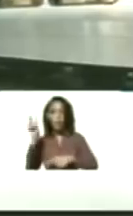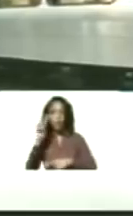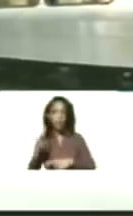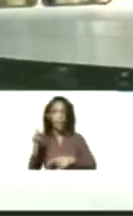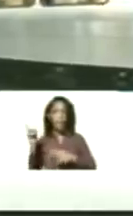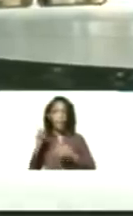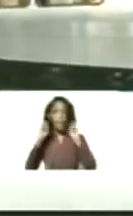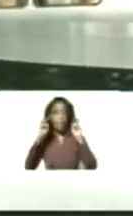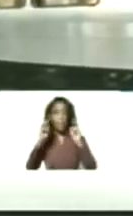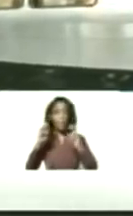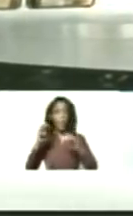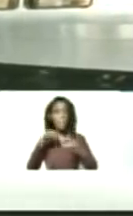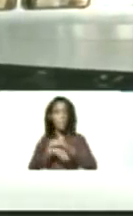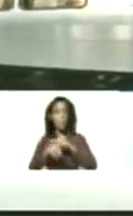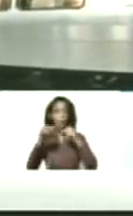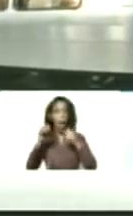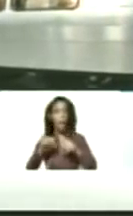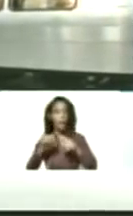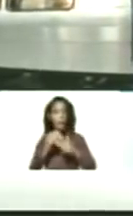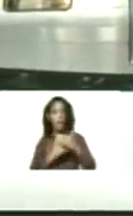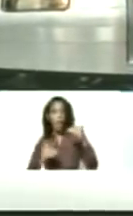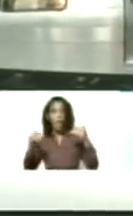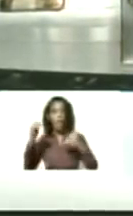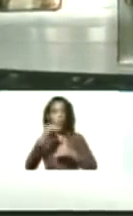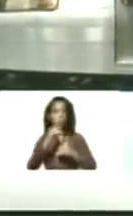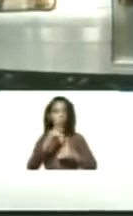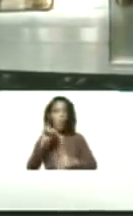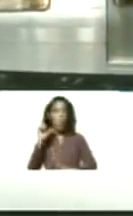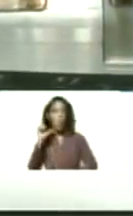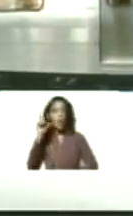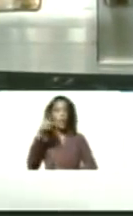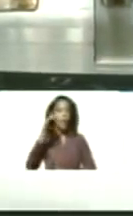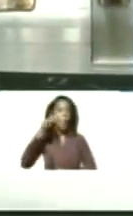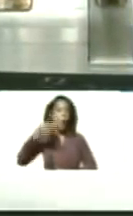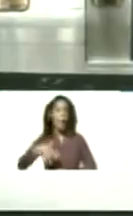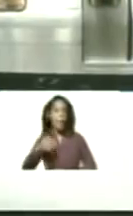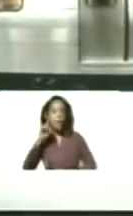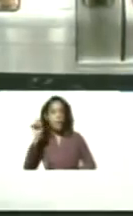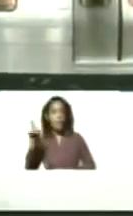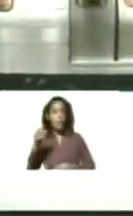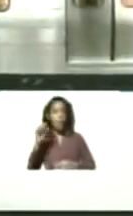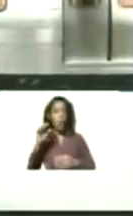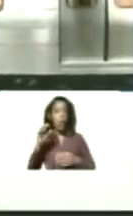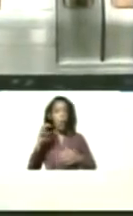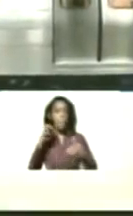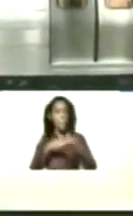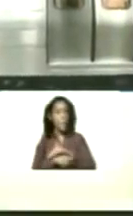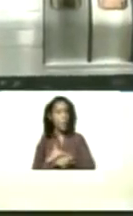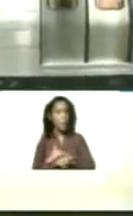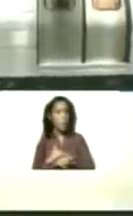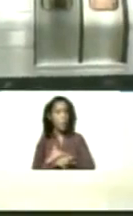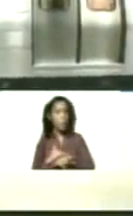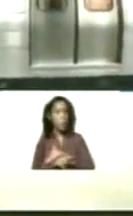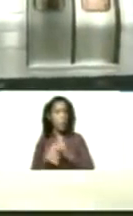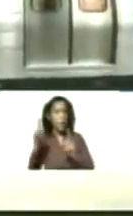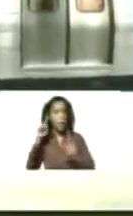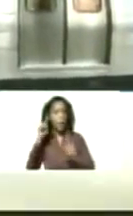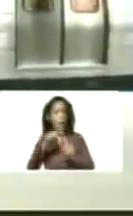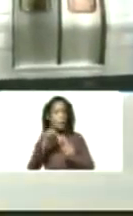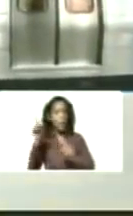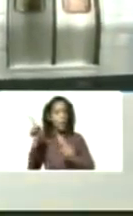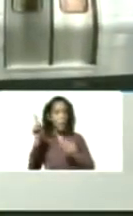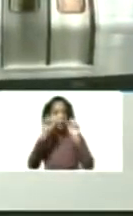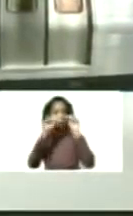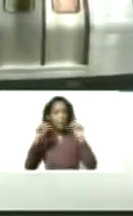tren de lo que es el tramo elevado de Guatire-Guarenas y lo que son los trenes que están hacia el sistema